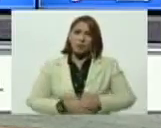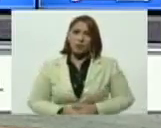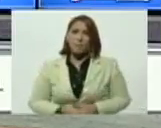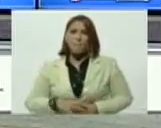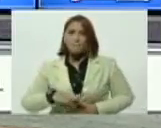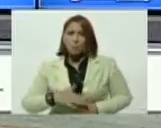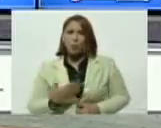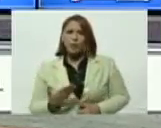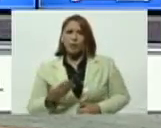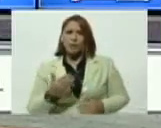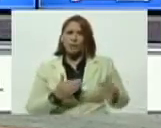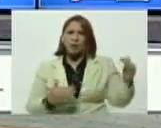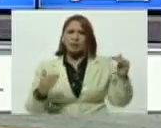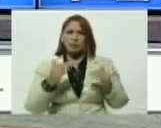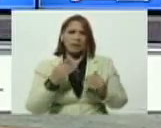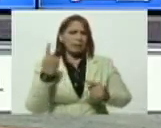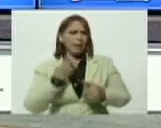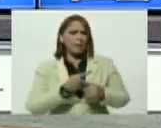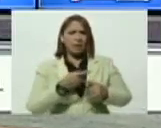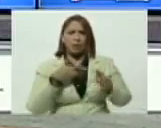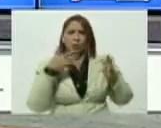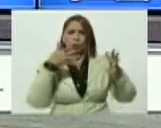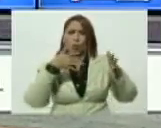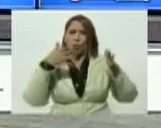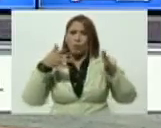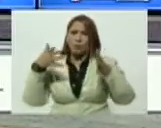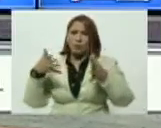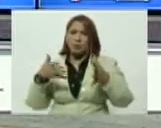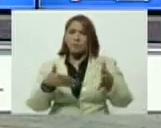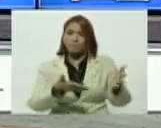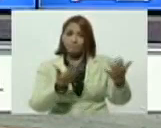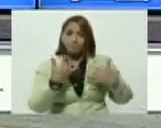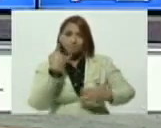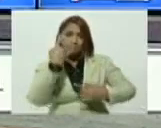poder vencer hay que convencer,